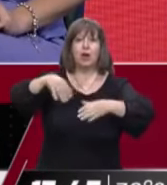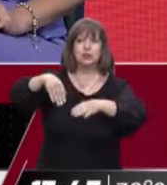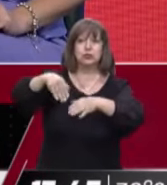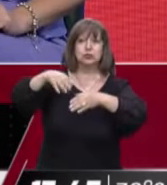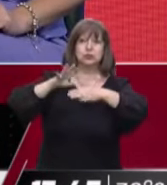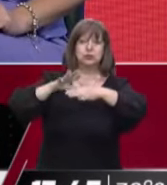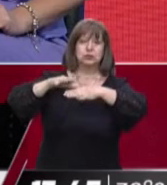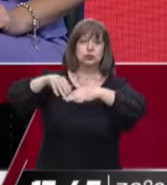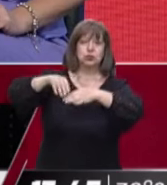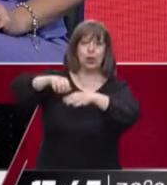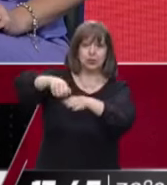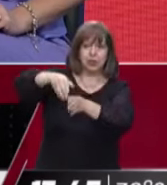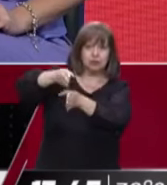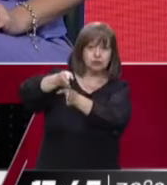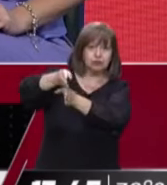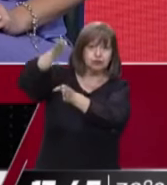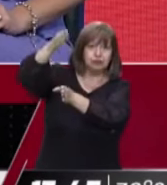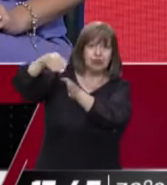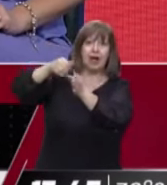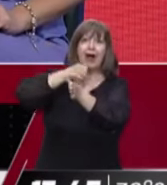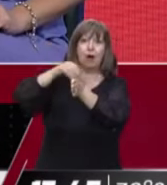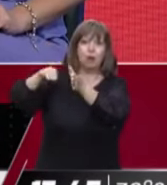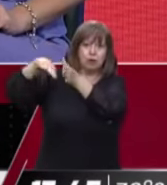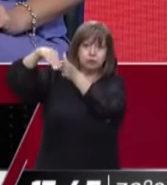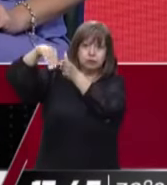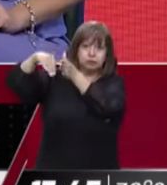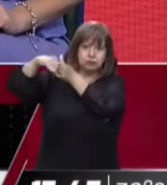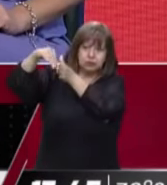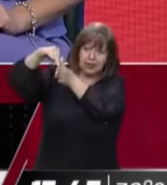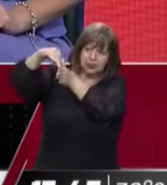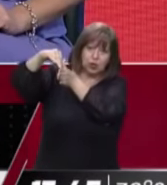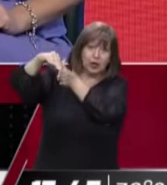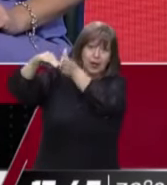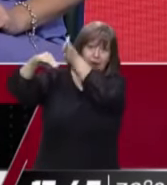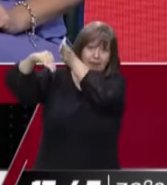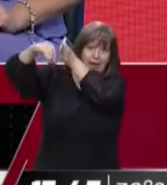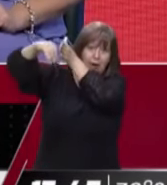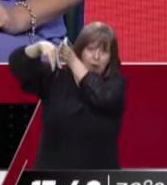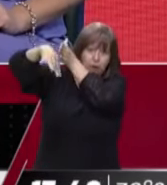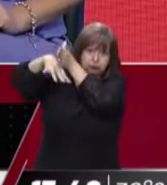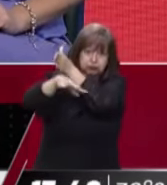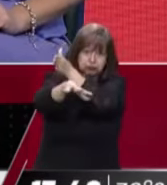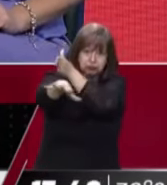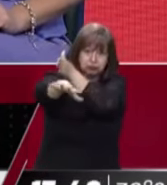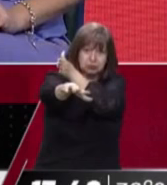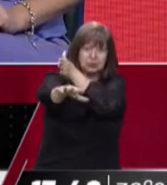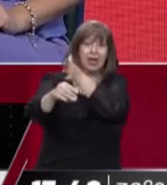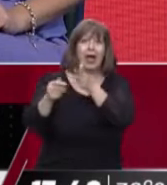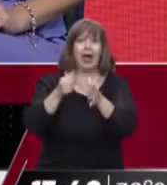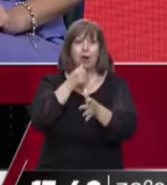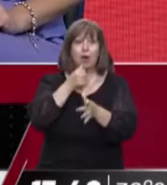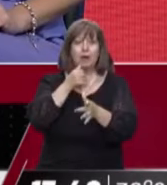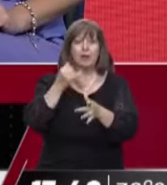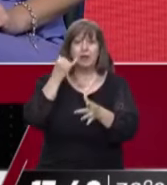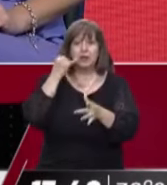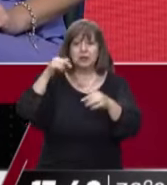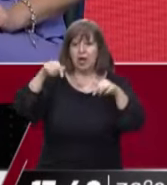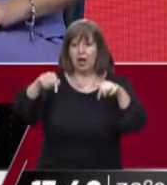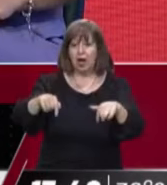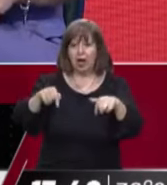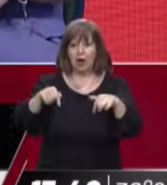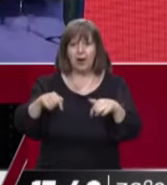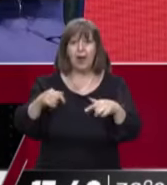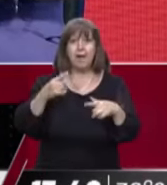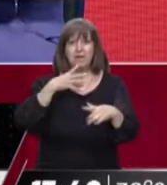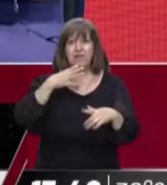decirles que hace unas horas nada más ahora lo que están viendo las imágenes que están viendo estas carpas que se ven acá estaban llenas de agua ahora solo se